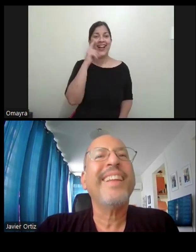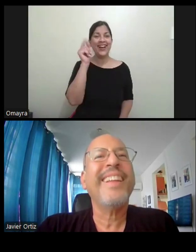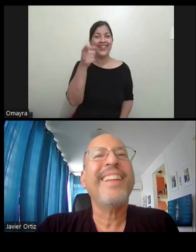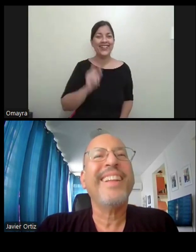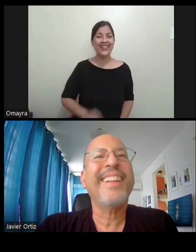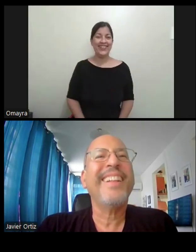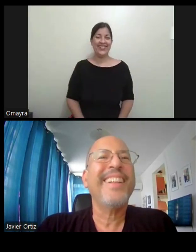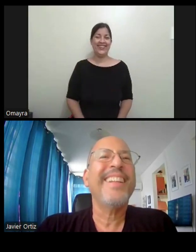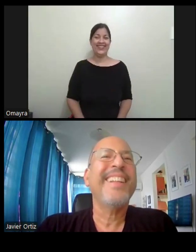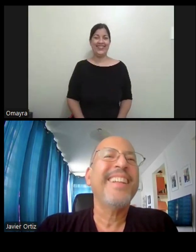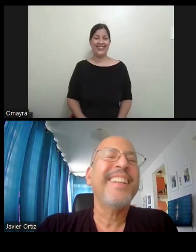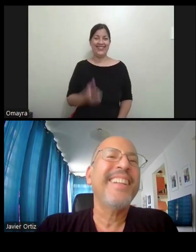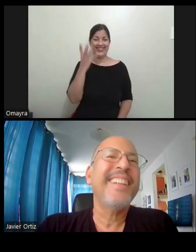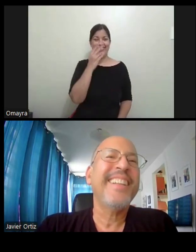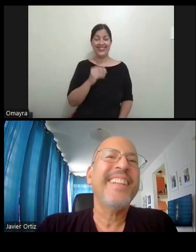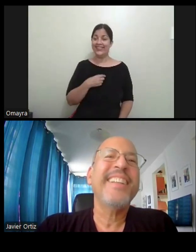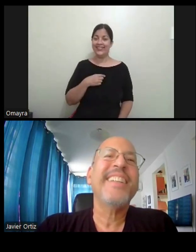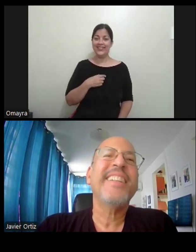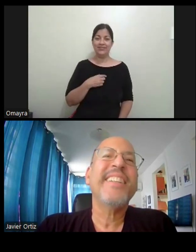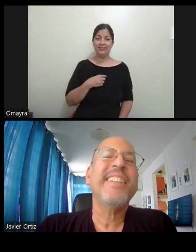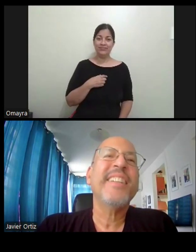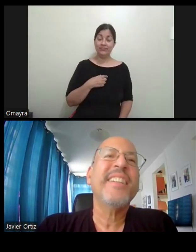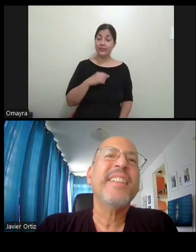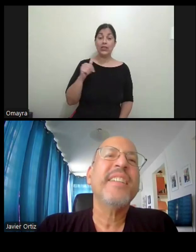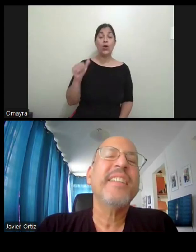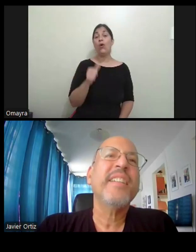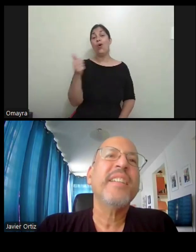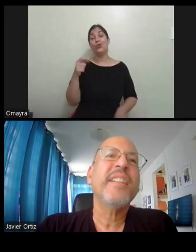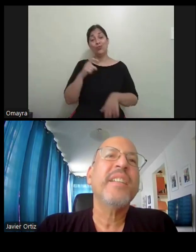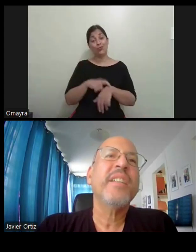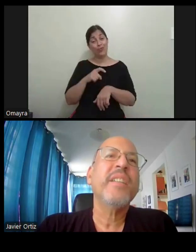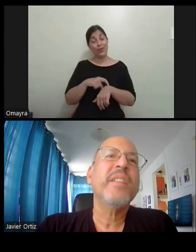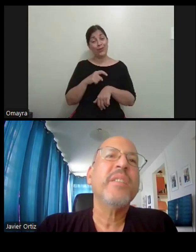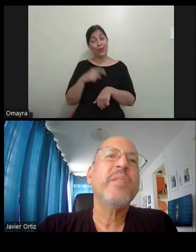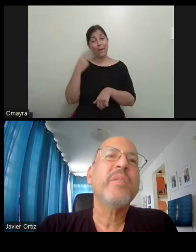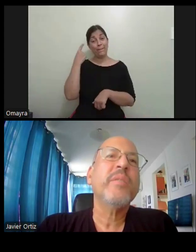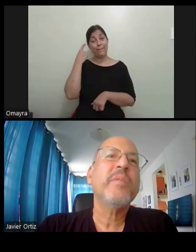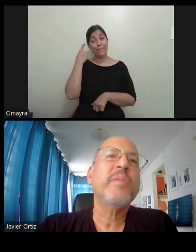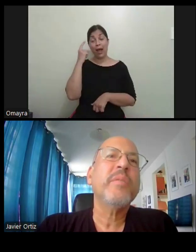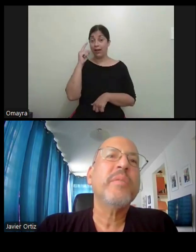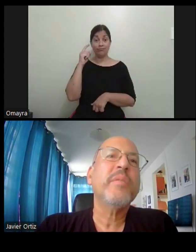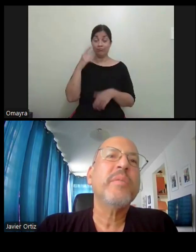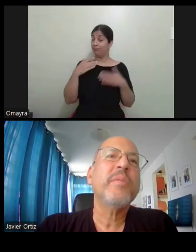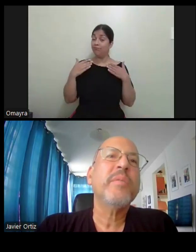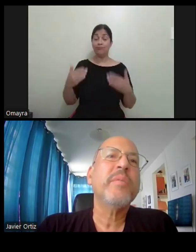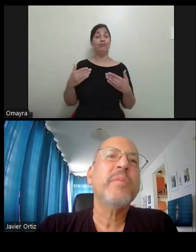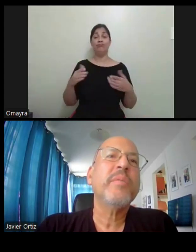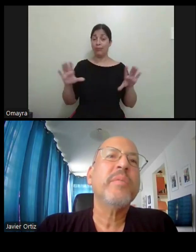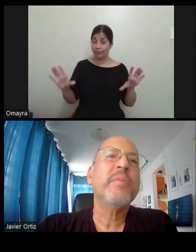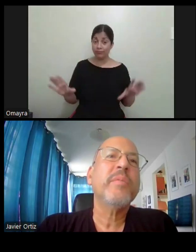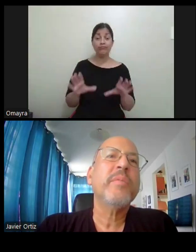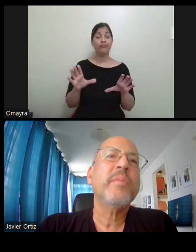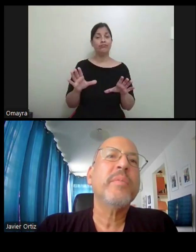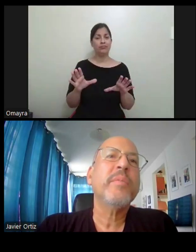allá. Así es que esto es otro momento para hacerlo. Es decir, vamos a poner en práctica el